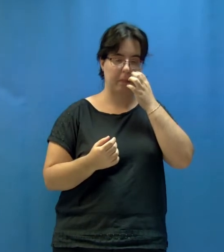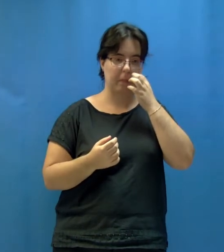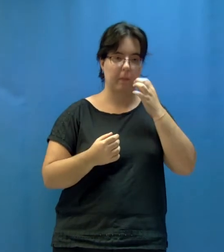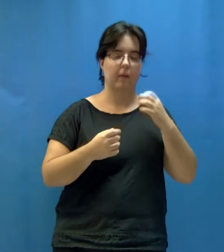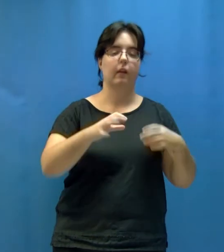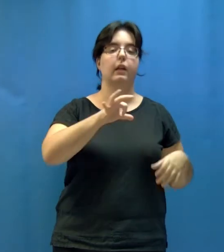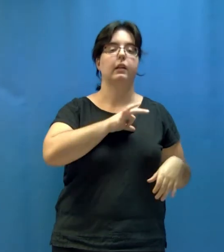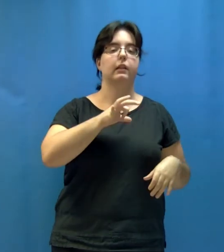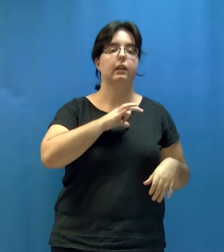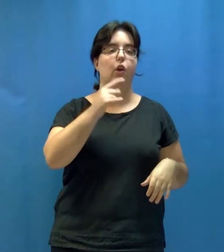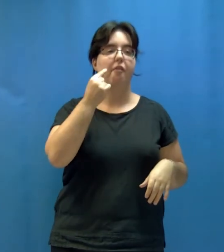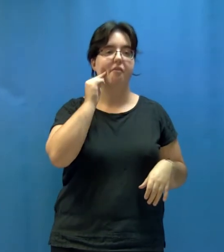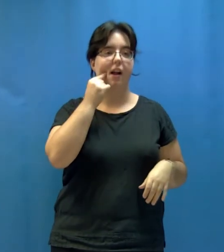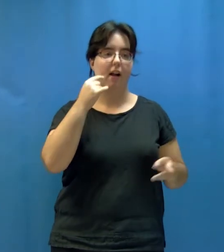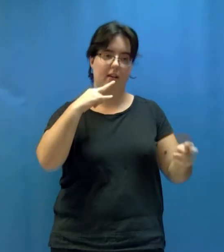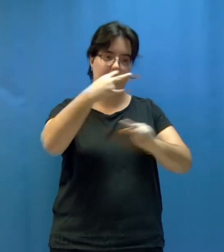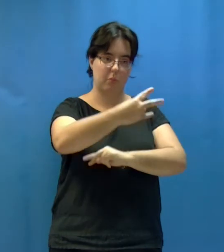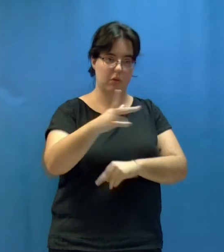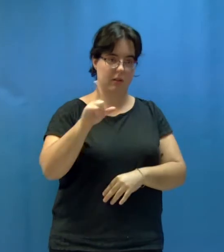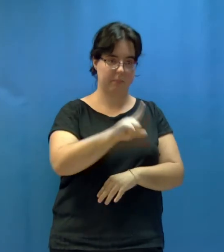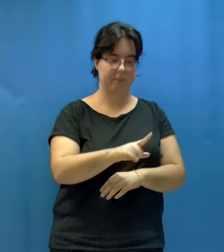Señora Brancal, para contestar.